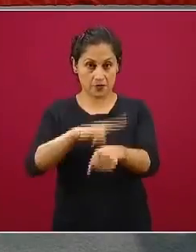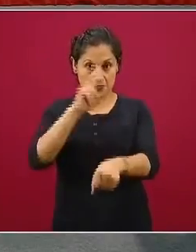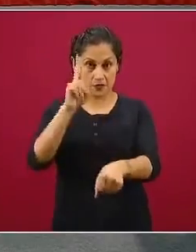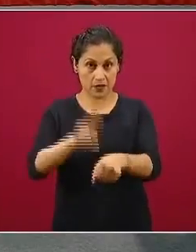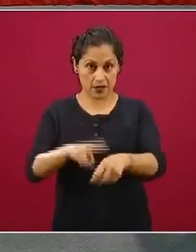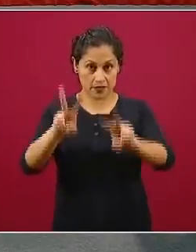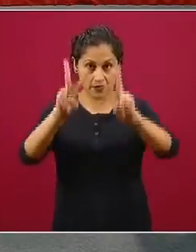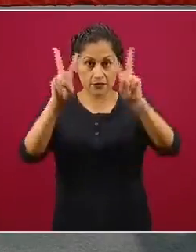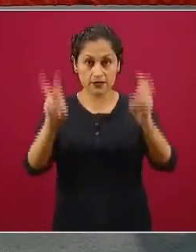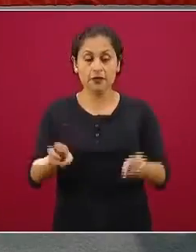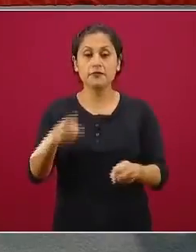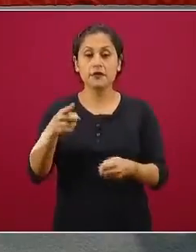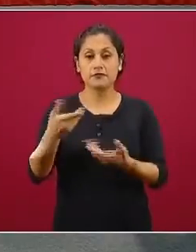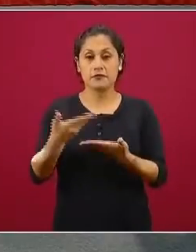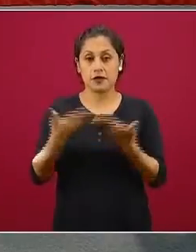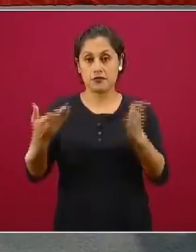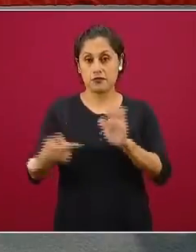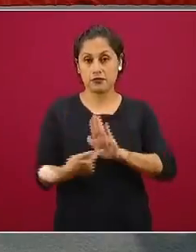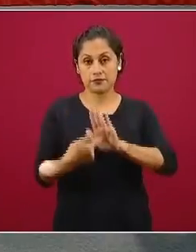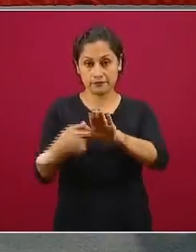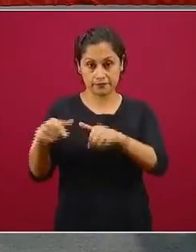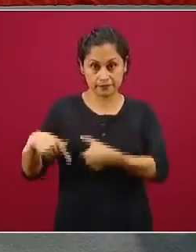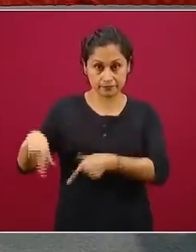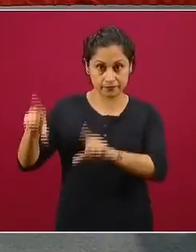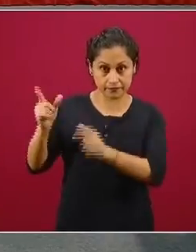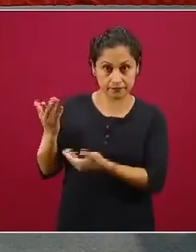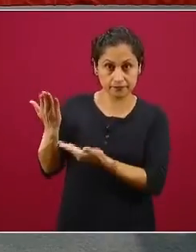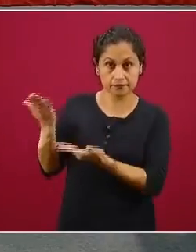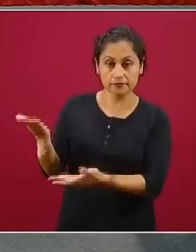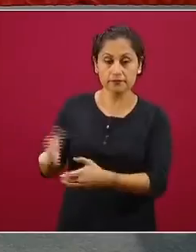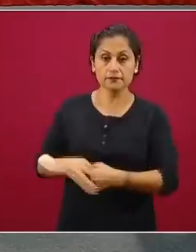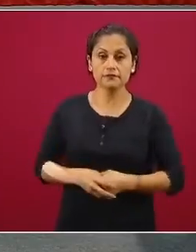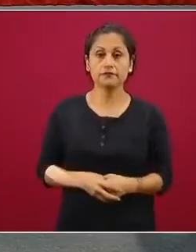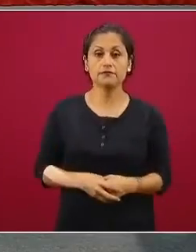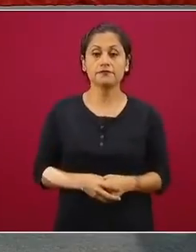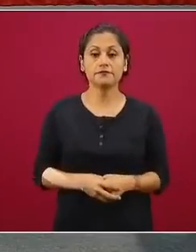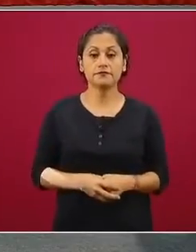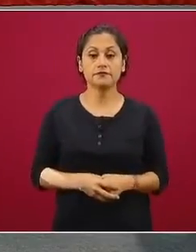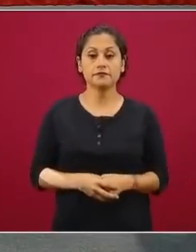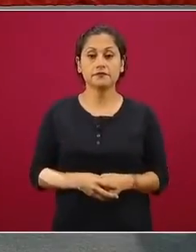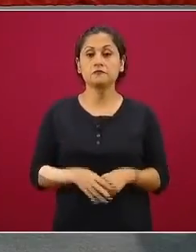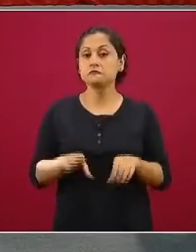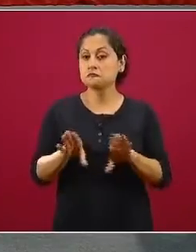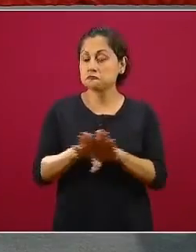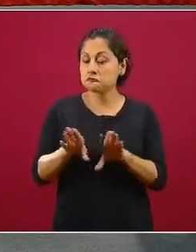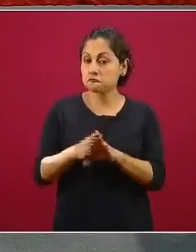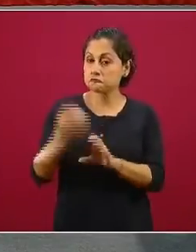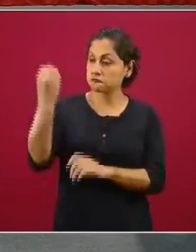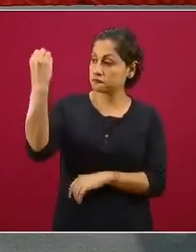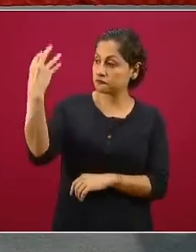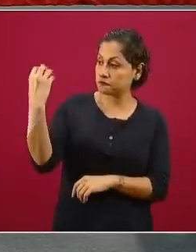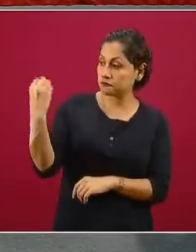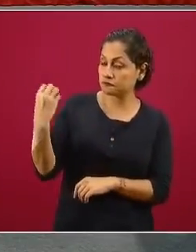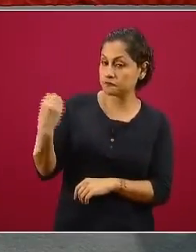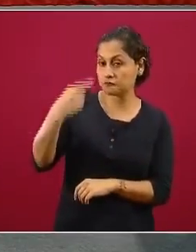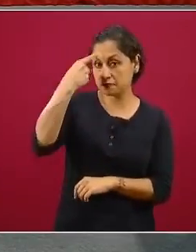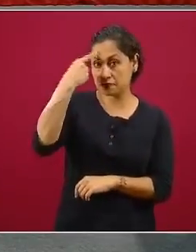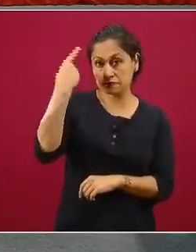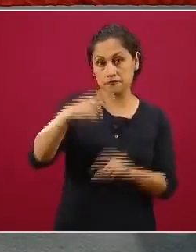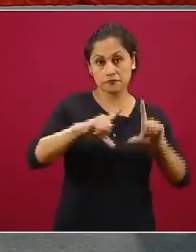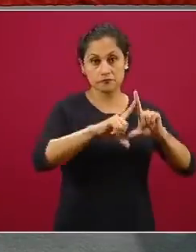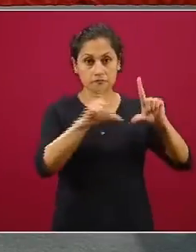en la siguiente diapositiva, podemos ver cómo se encuentra conformado el semáforo de riesgo COVID para todas las